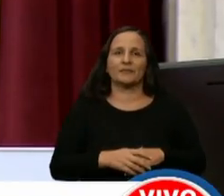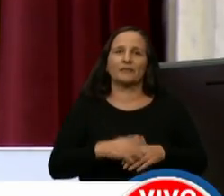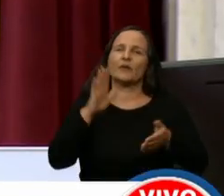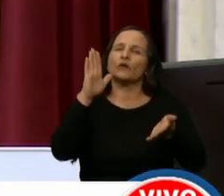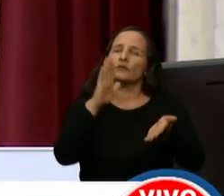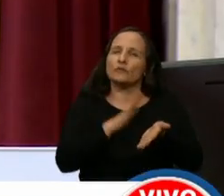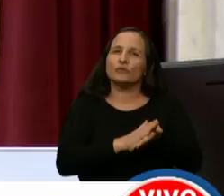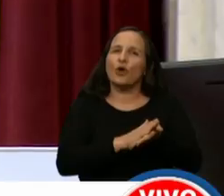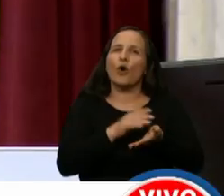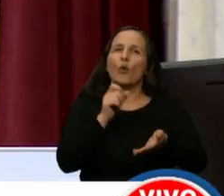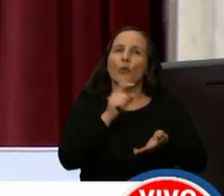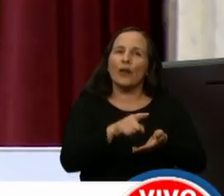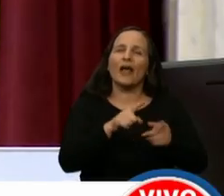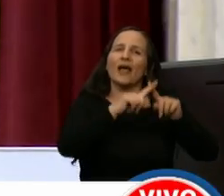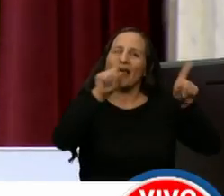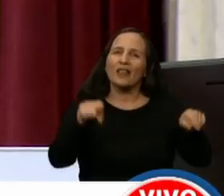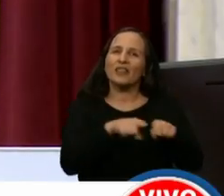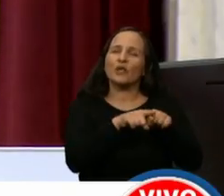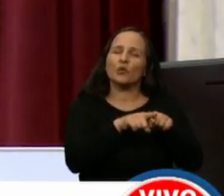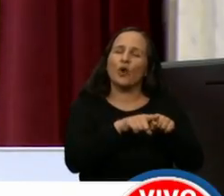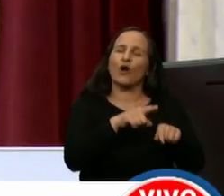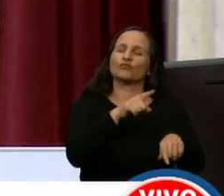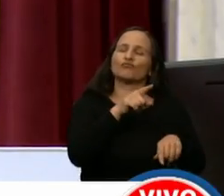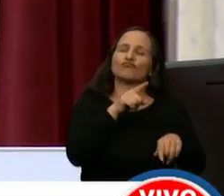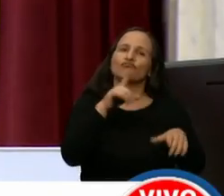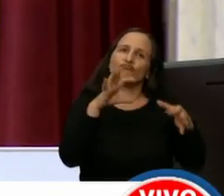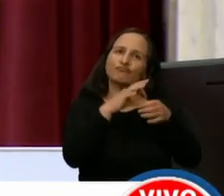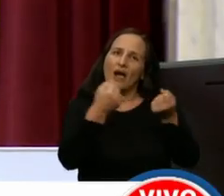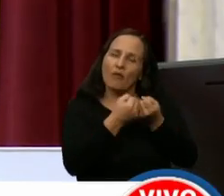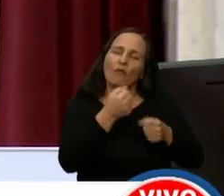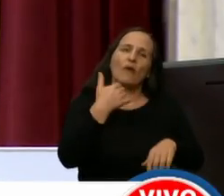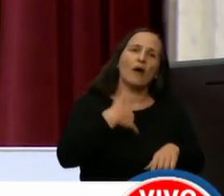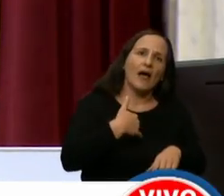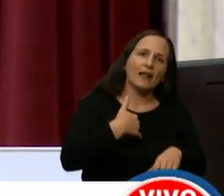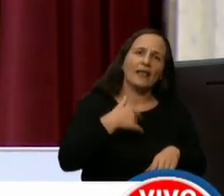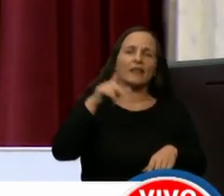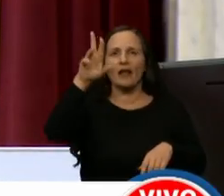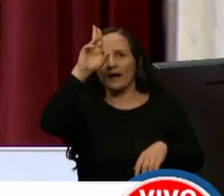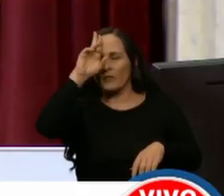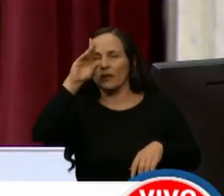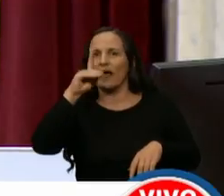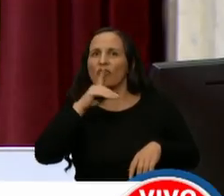convalidación de títulos entre la república argentina y la república dominicana